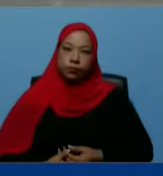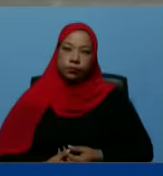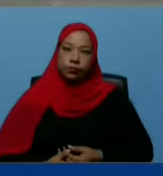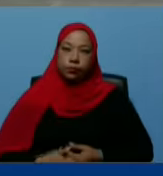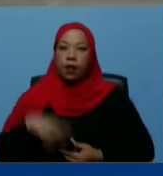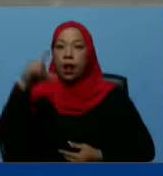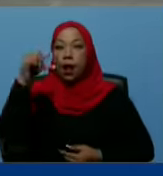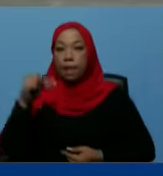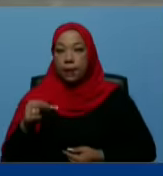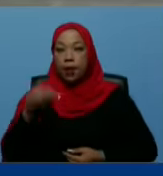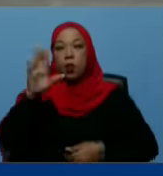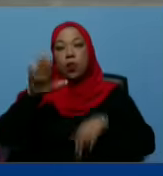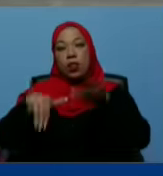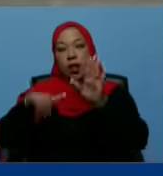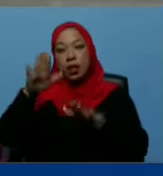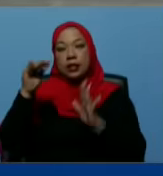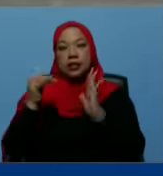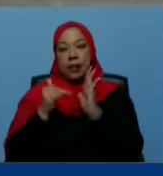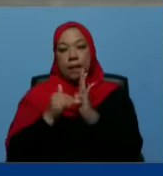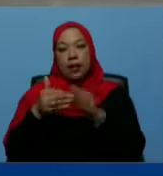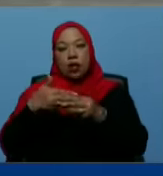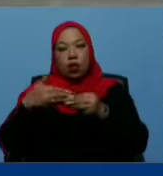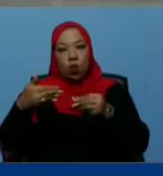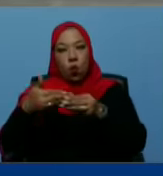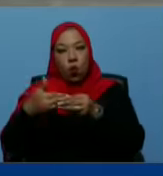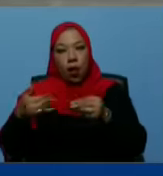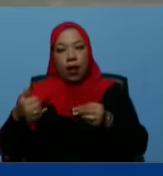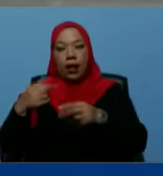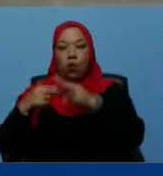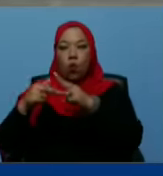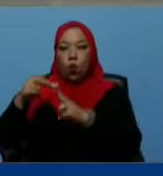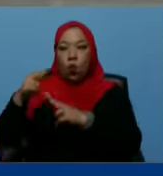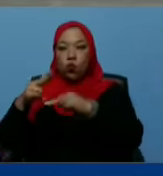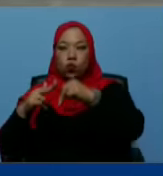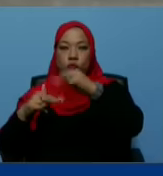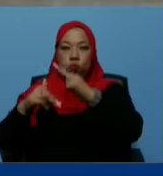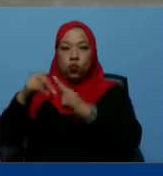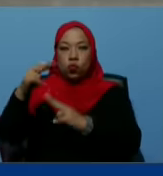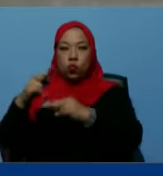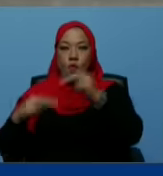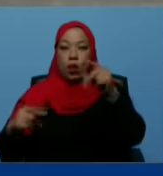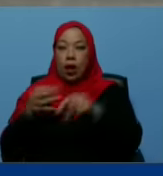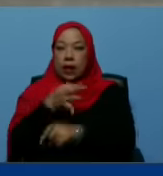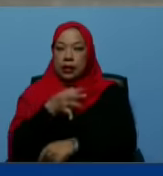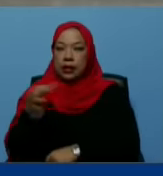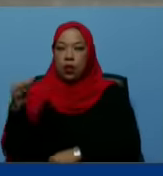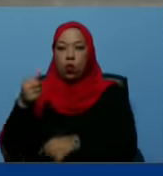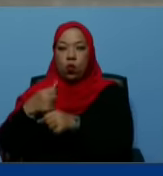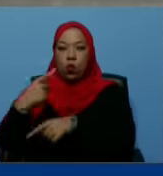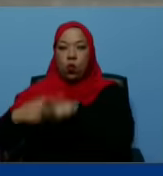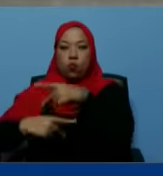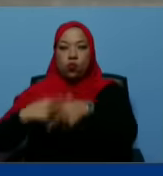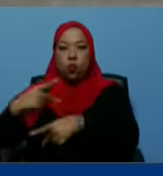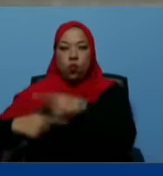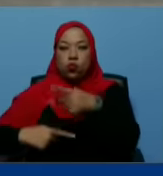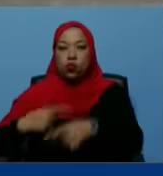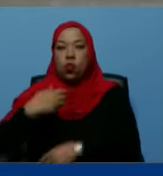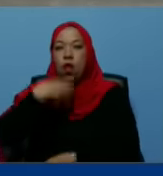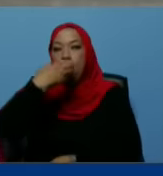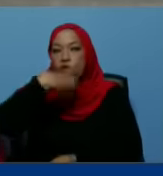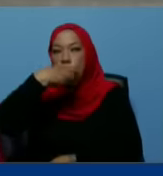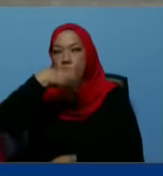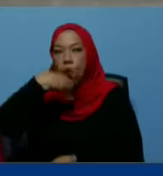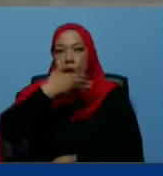mes esa tremenda obra para sacar la producción de mandarinas, unas mandarinas que han